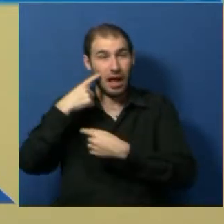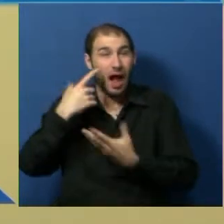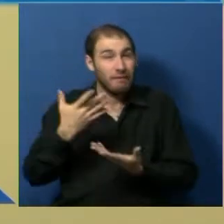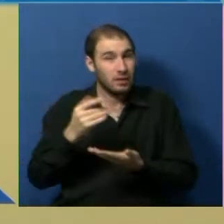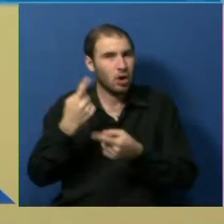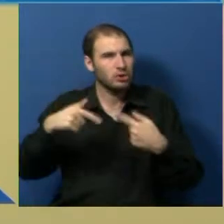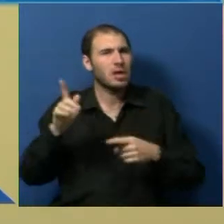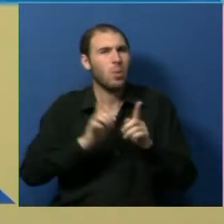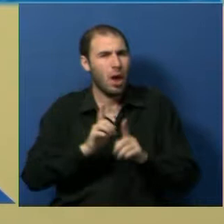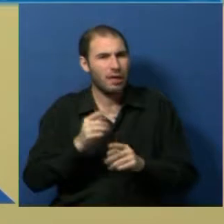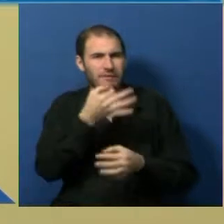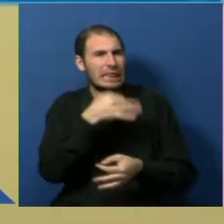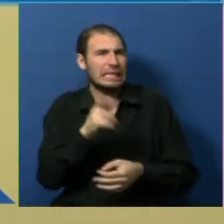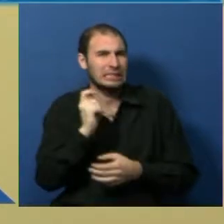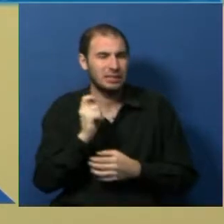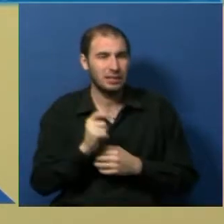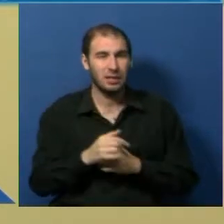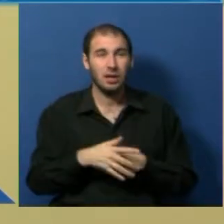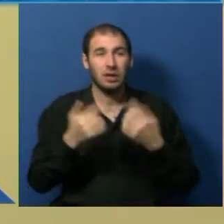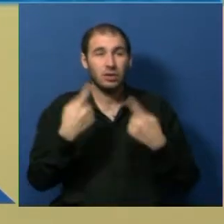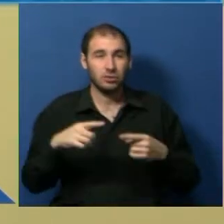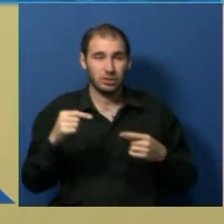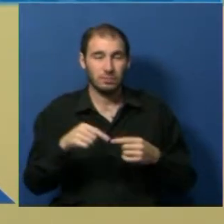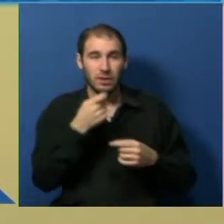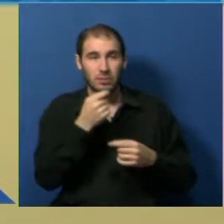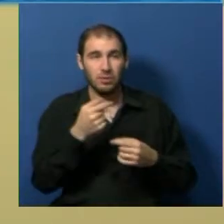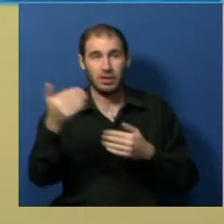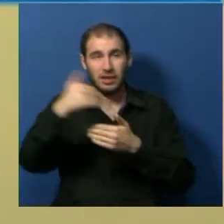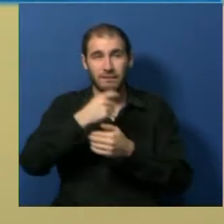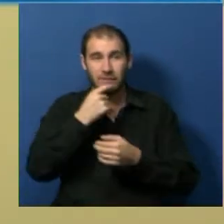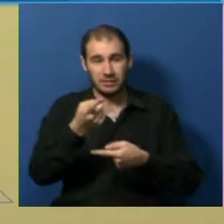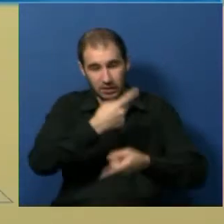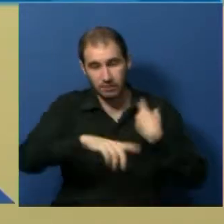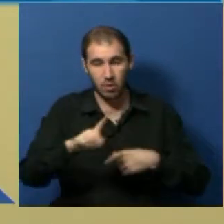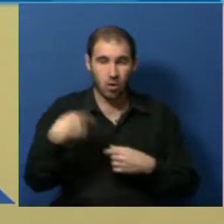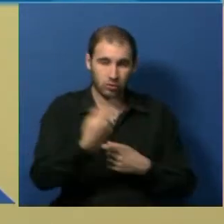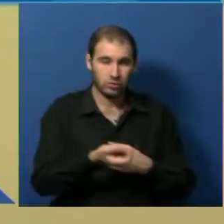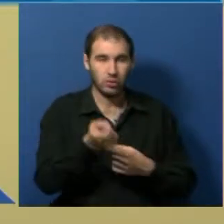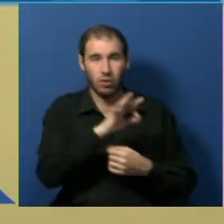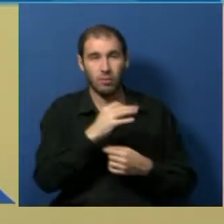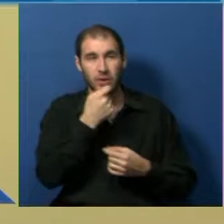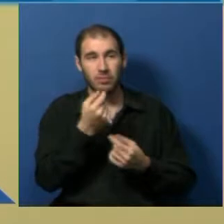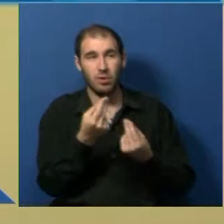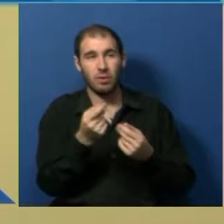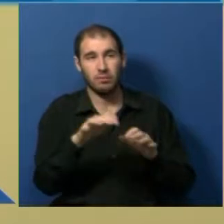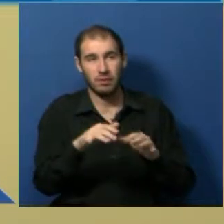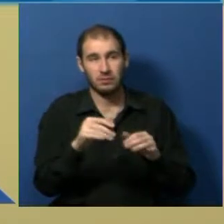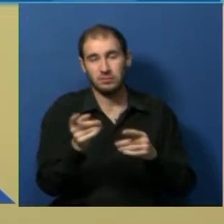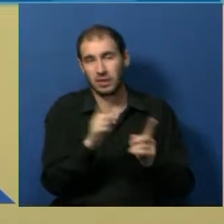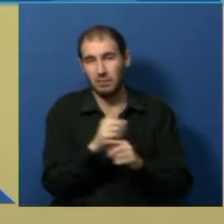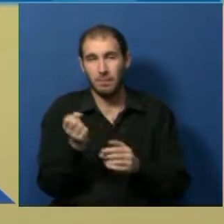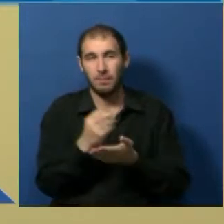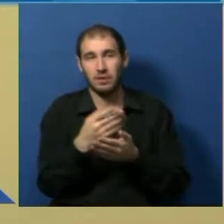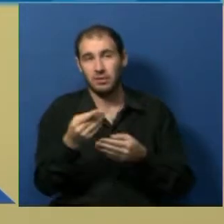tipos de productos son y quiénes lo venden. Aquellos productos que entren, que sean fácilmente sustituibles por otros, o que sea fácil usar una marca o la otra porque tengan las